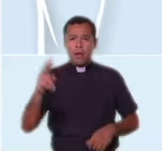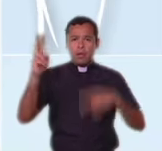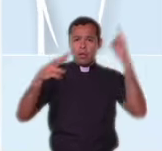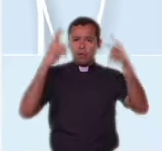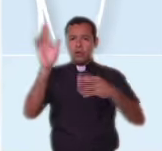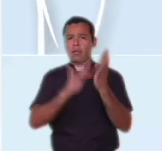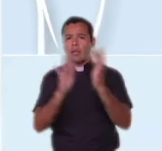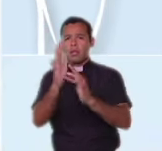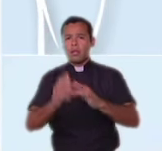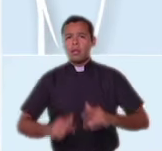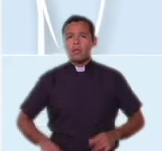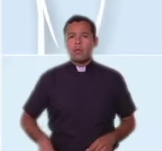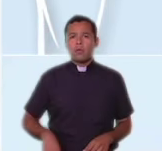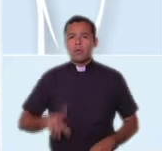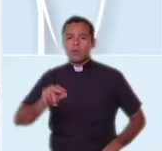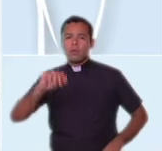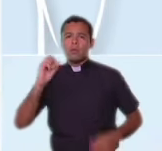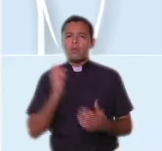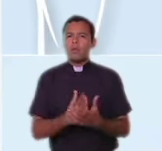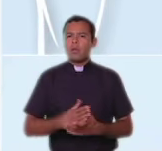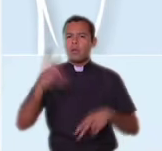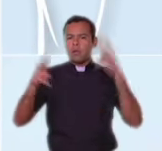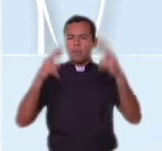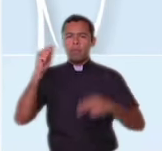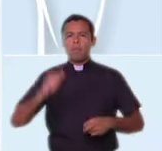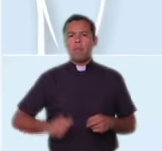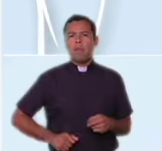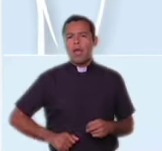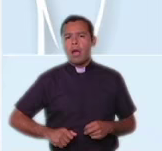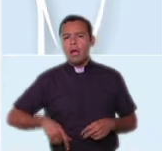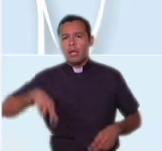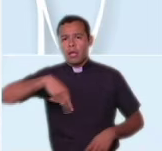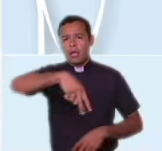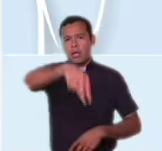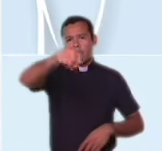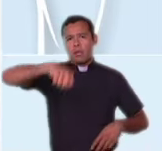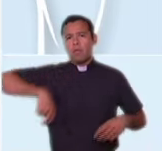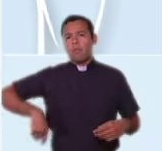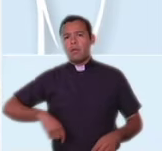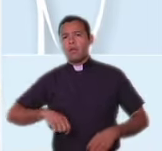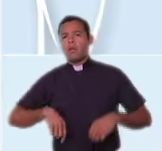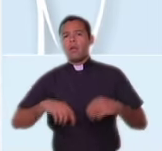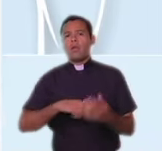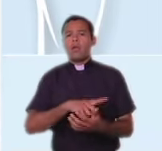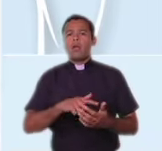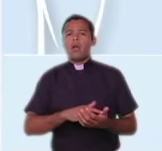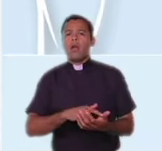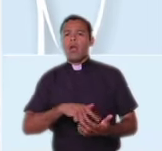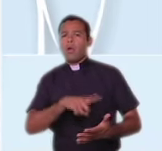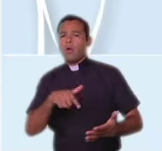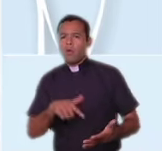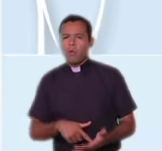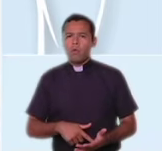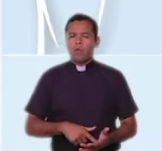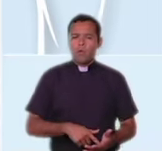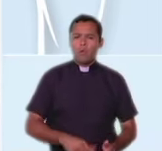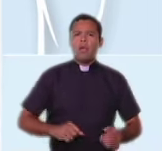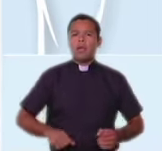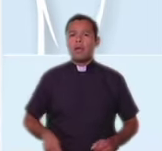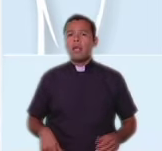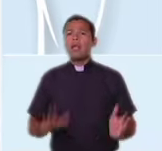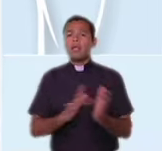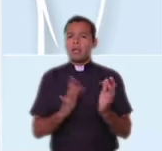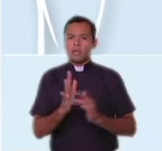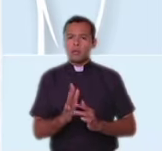este viaje. No es solamente un viaje geográfico o que se va caminando hacia un destino en concreto que sería